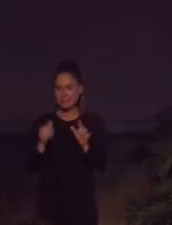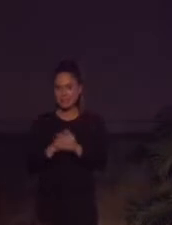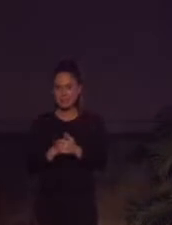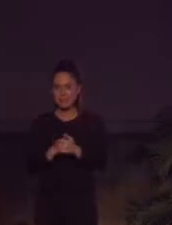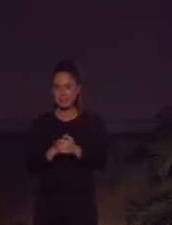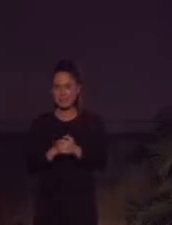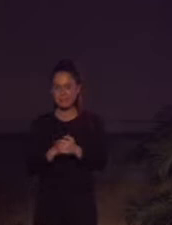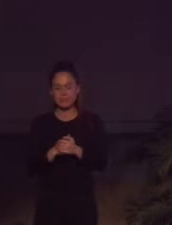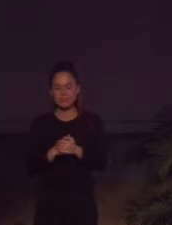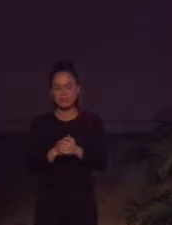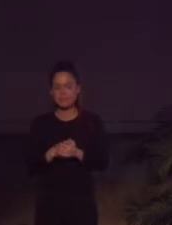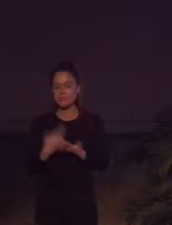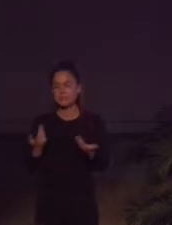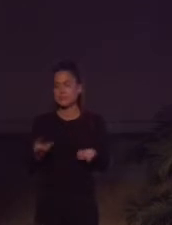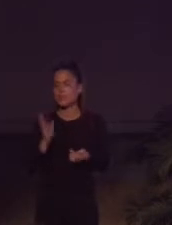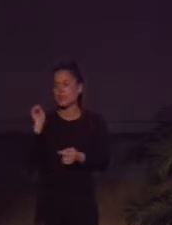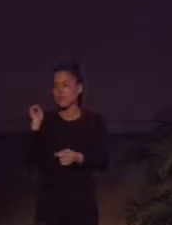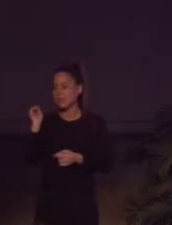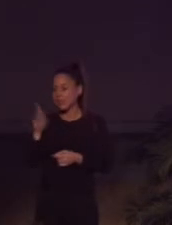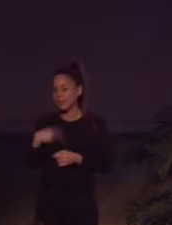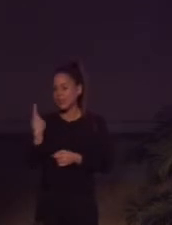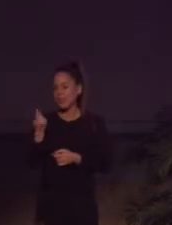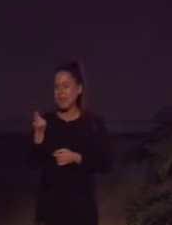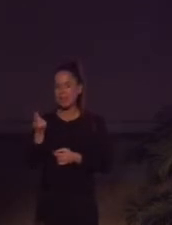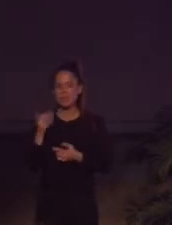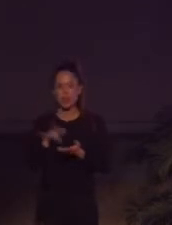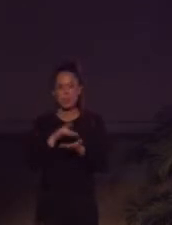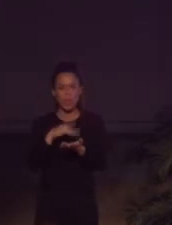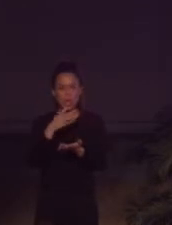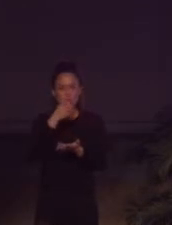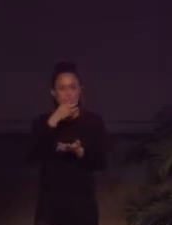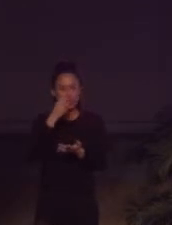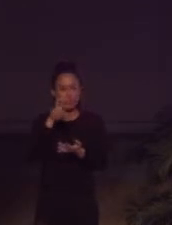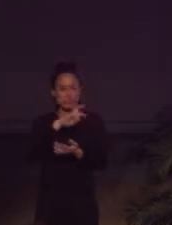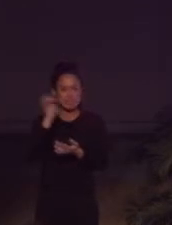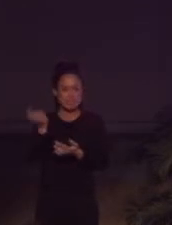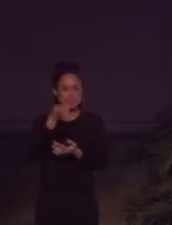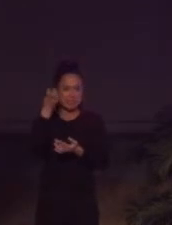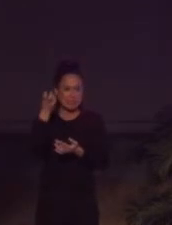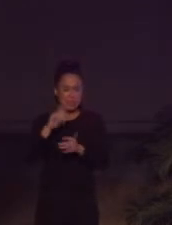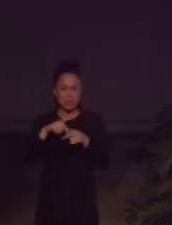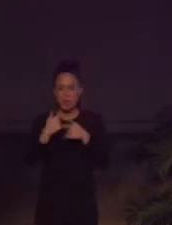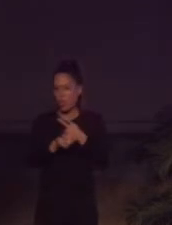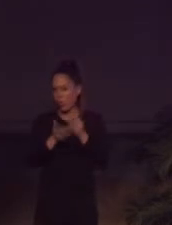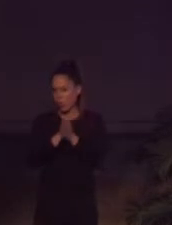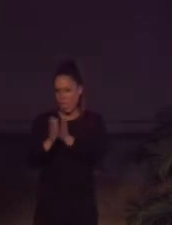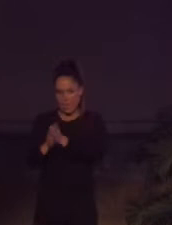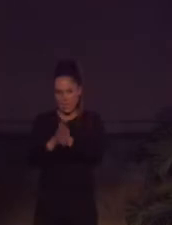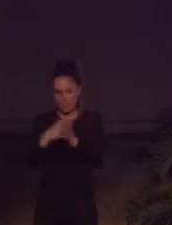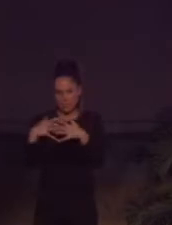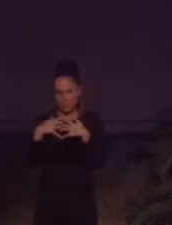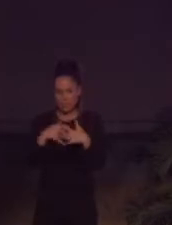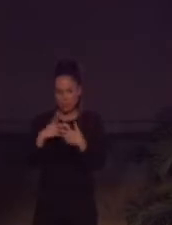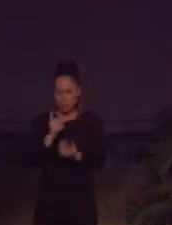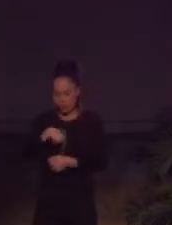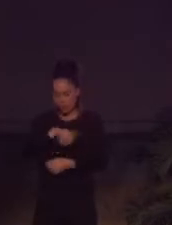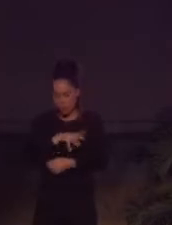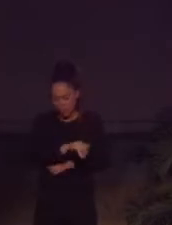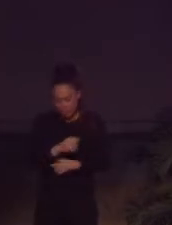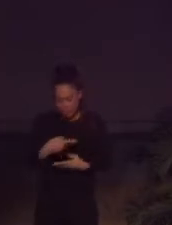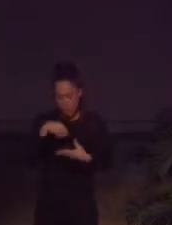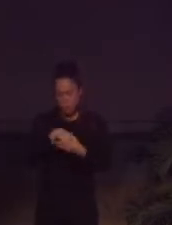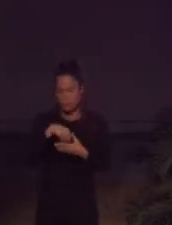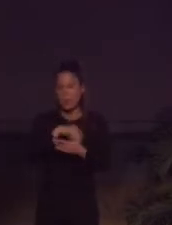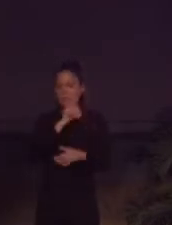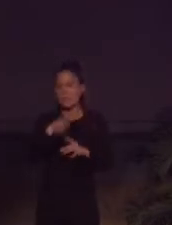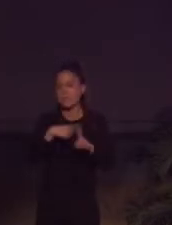las Posop que os he contado antes, las Quimera Rosas, Orgía, bueno, compañeras de lucha. Bueno, entonces, en un punto determinado ya teníamos contenido. Teníamos